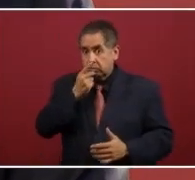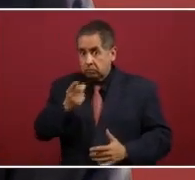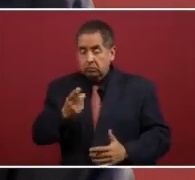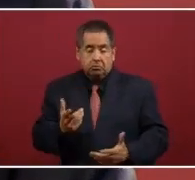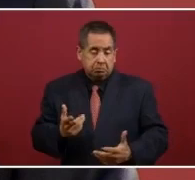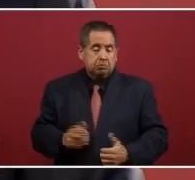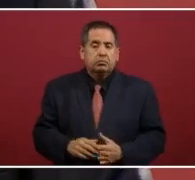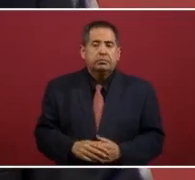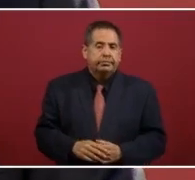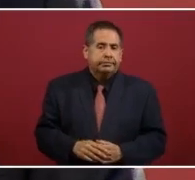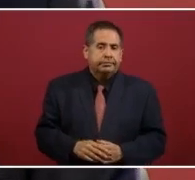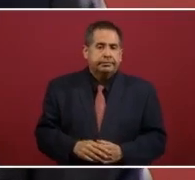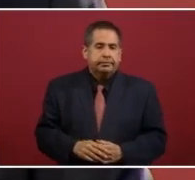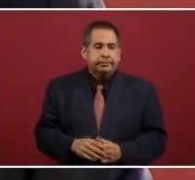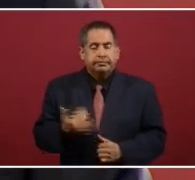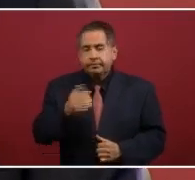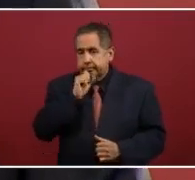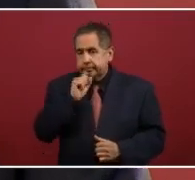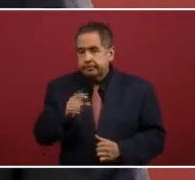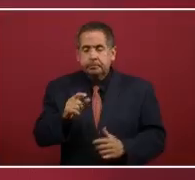y